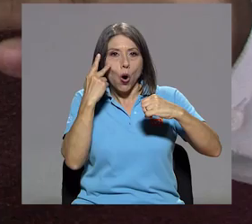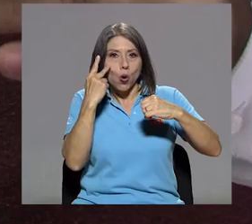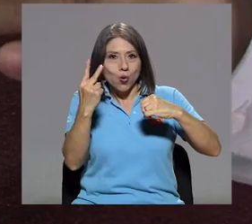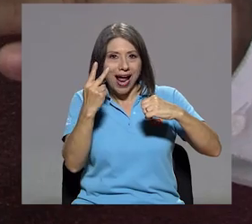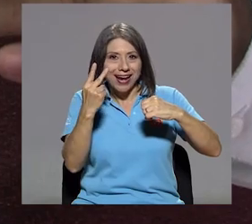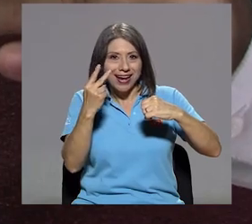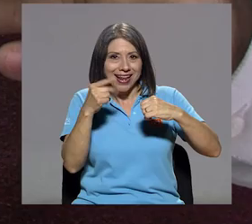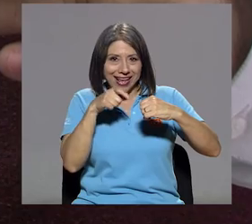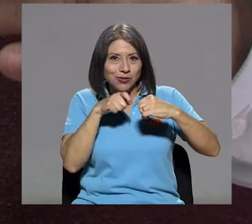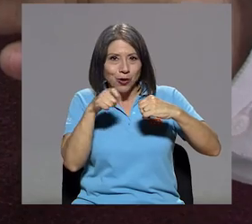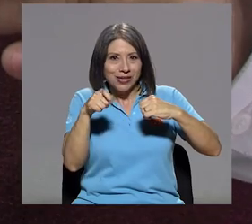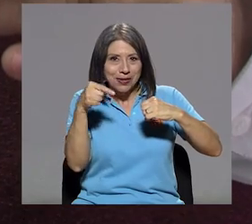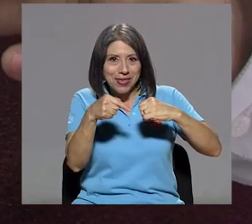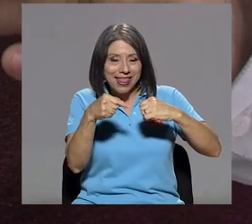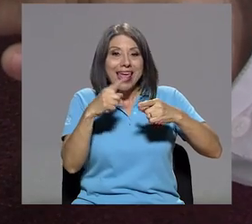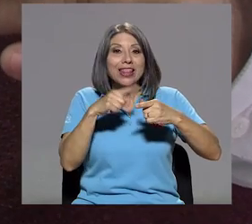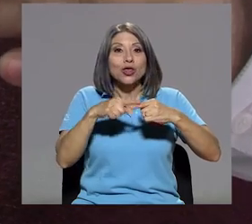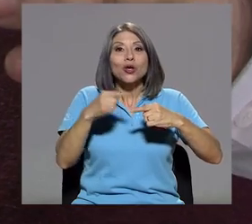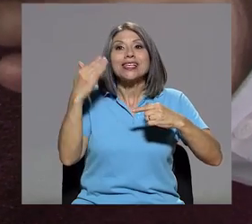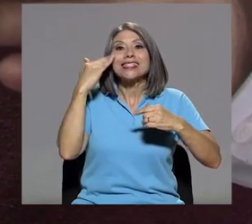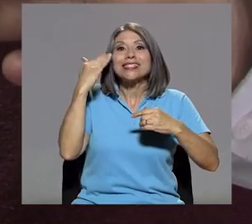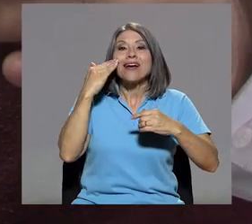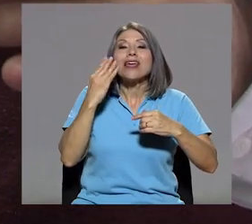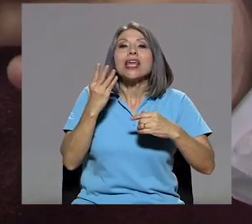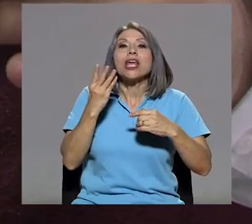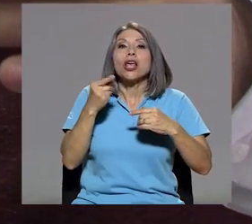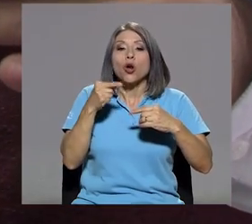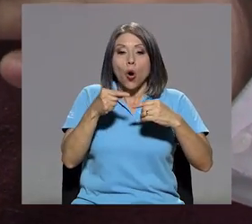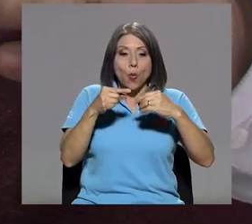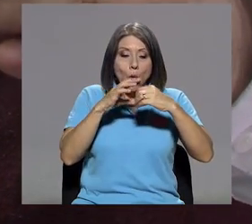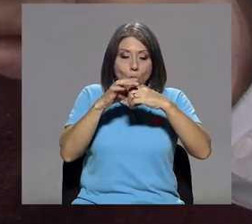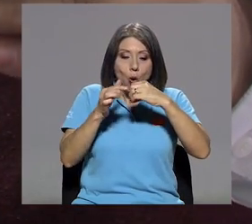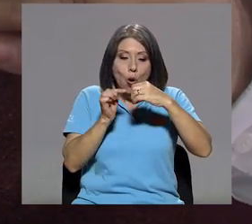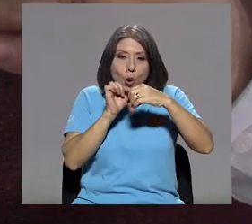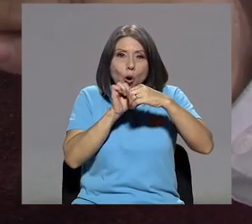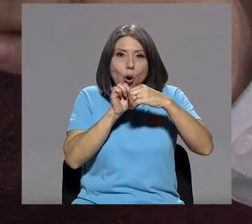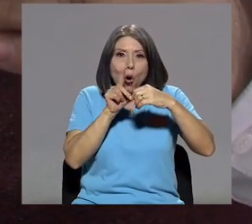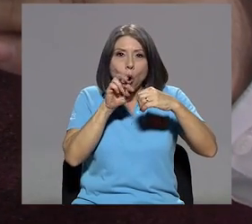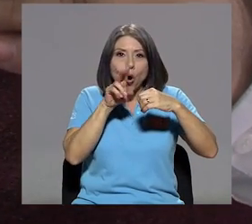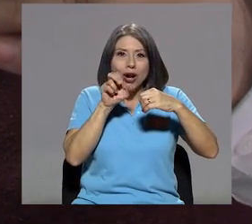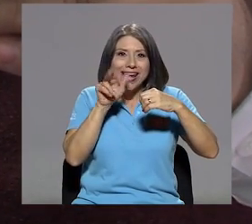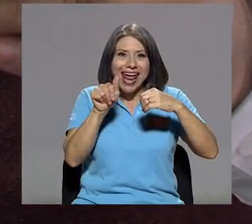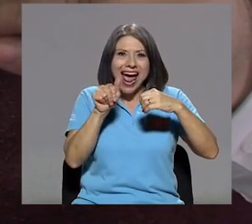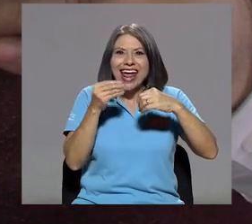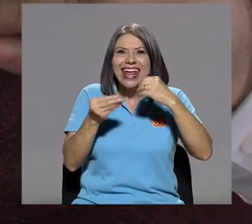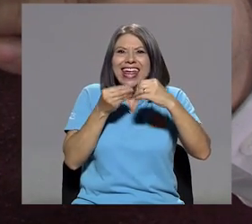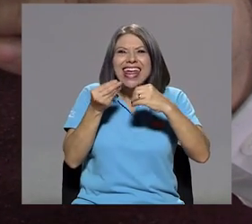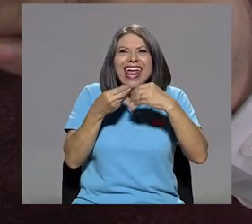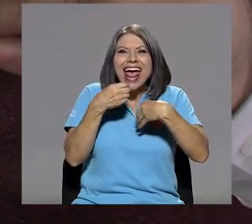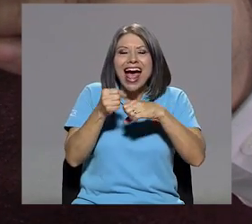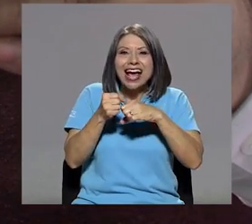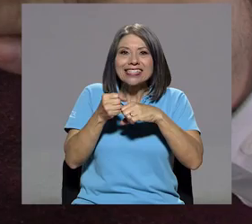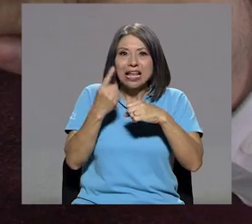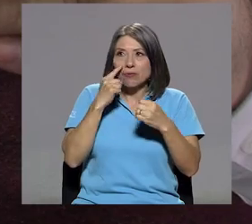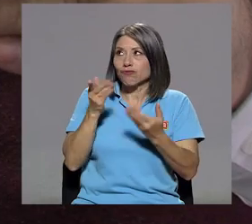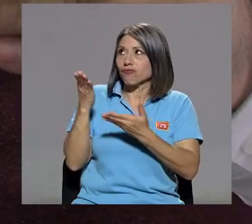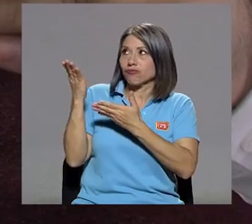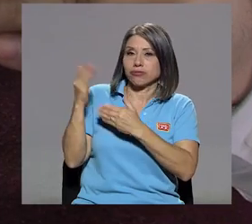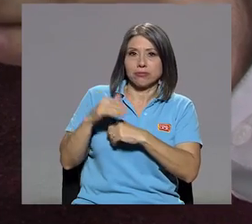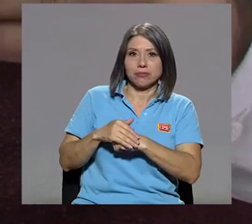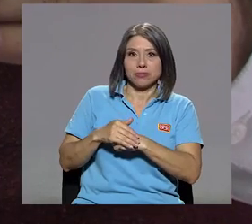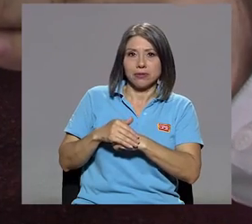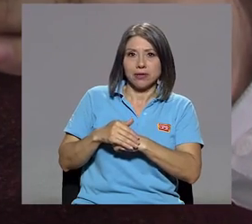conoce más o menos cuánta histéresis, cuánto rebote hace la córnea. Colocamos algo acá que empuja el